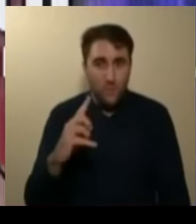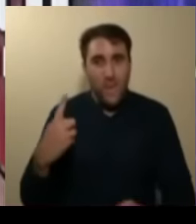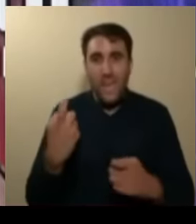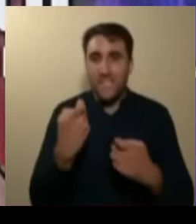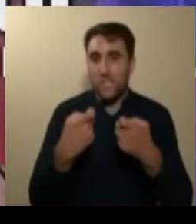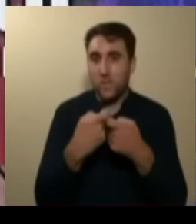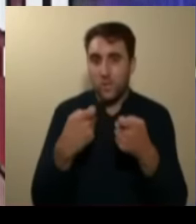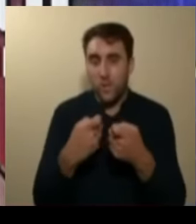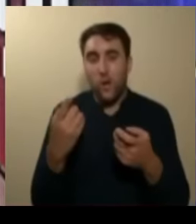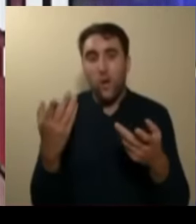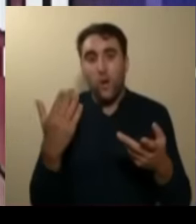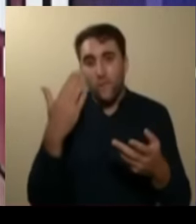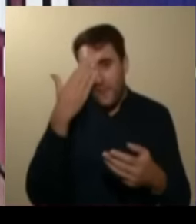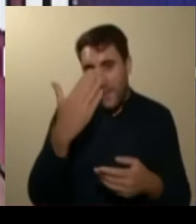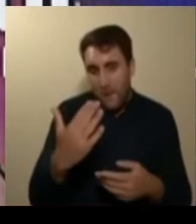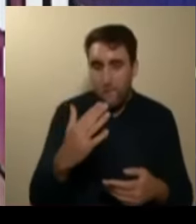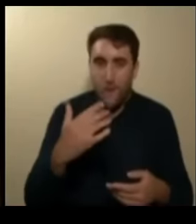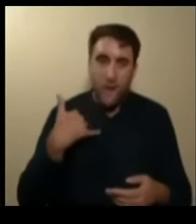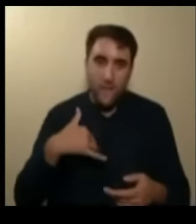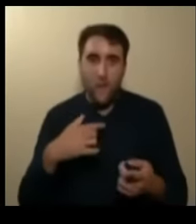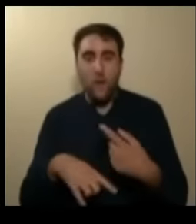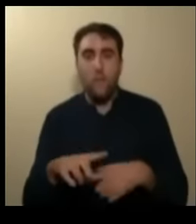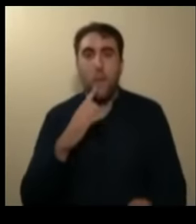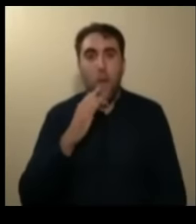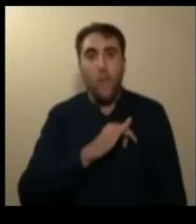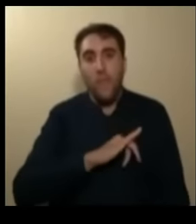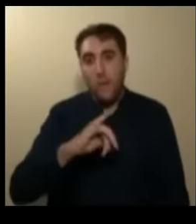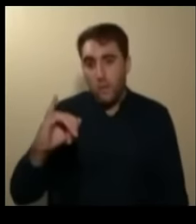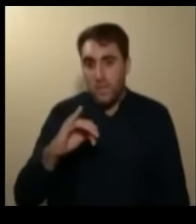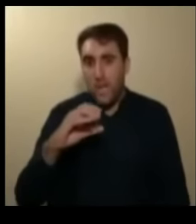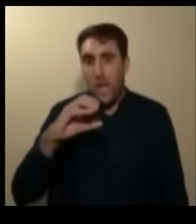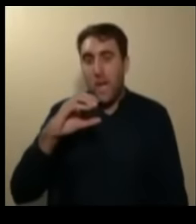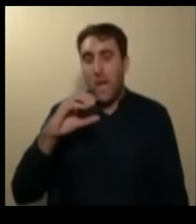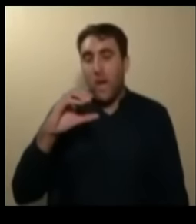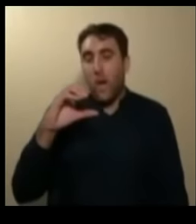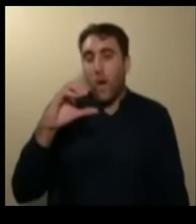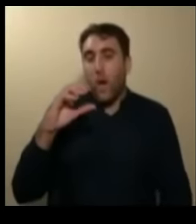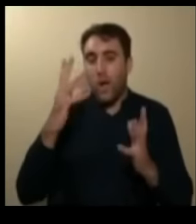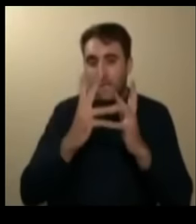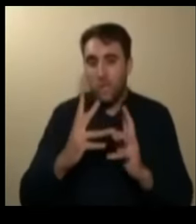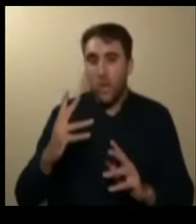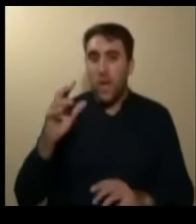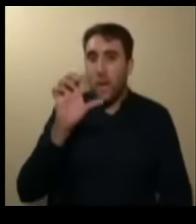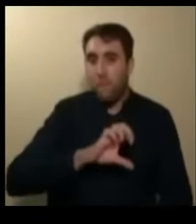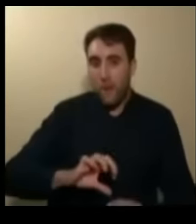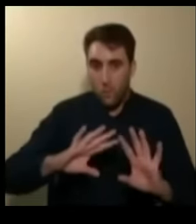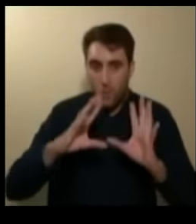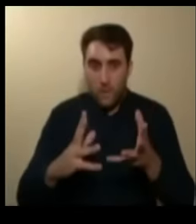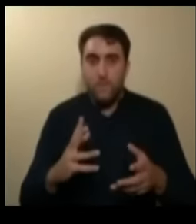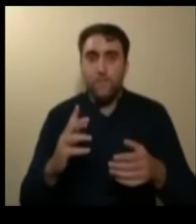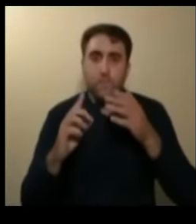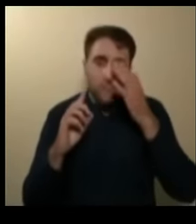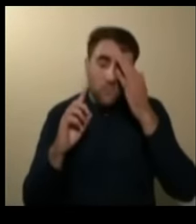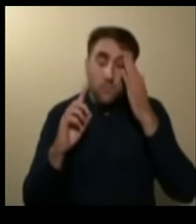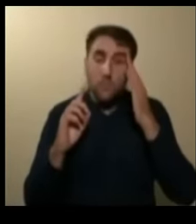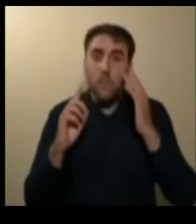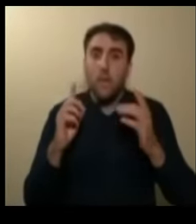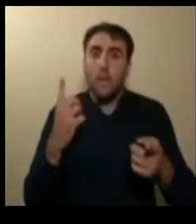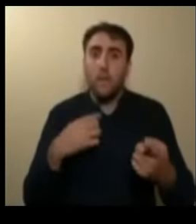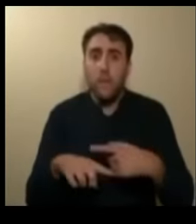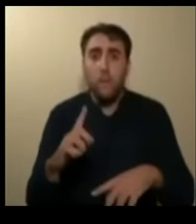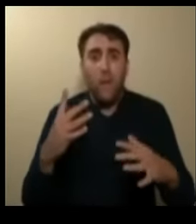denunciaron el Uruguay nos pusieron en una situación muy complicada en la OCDE. Pero realmente lo que tenemos que generar es la tranquilidad de que a través de